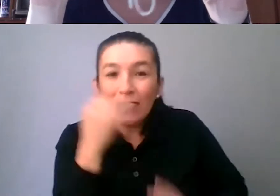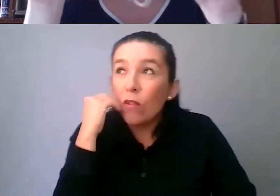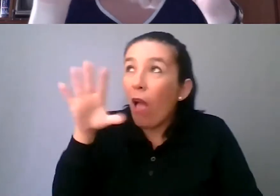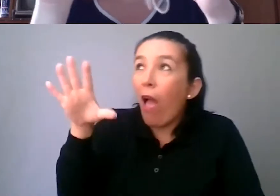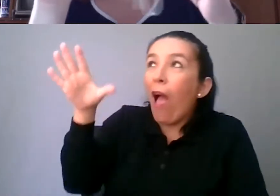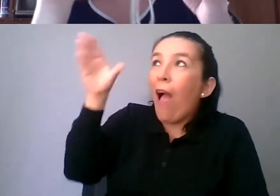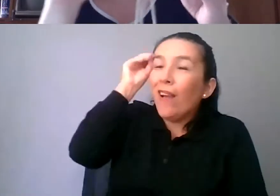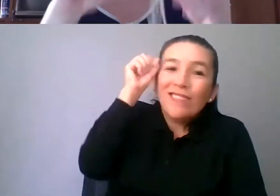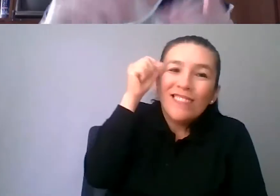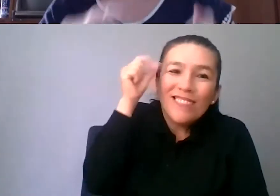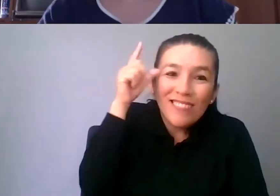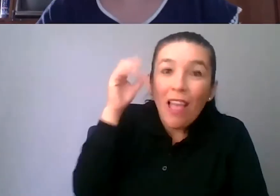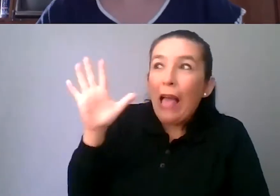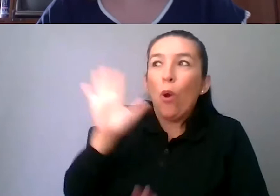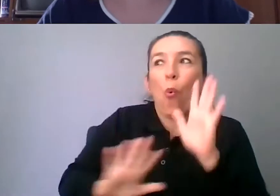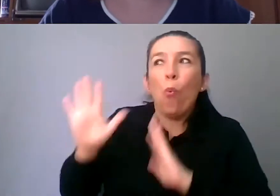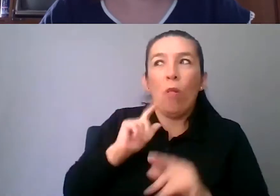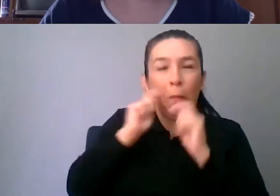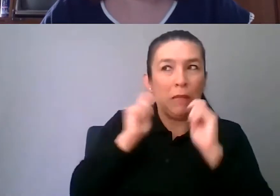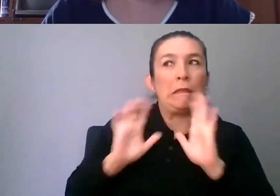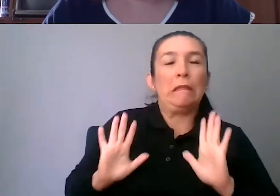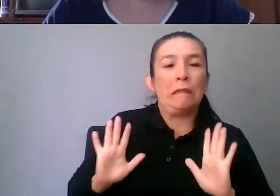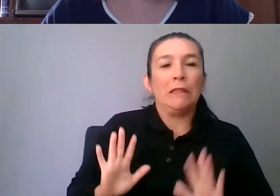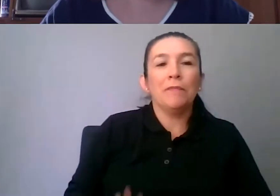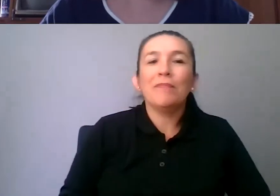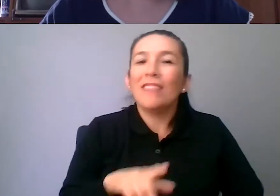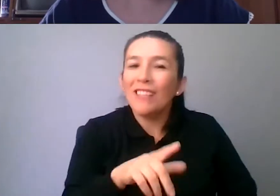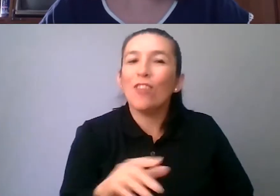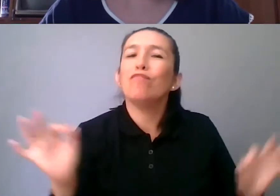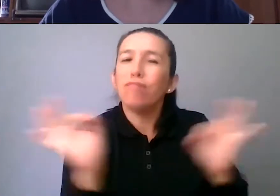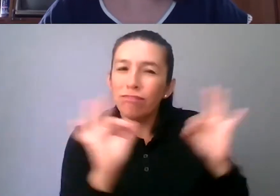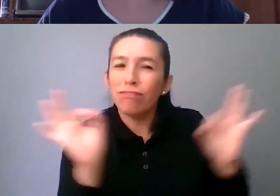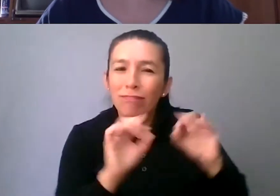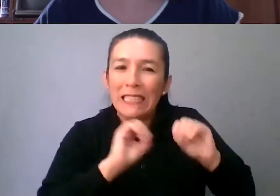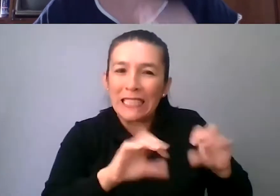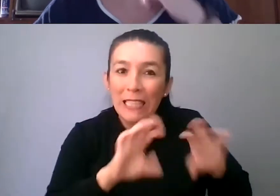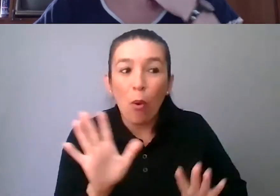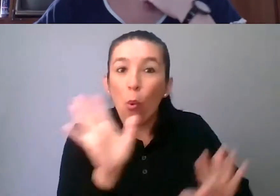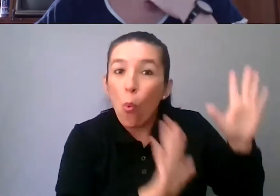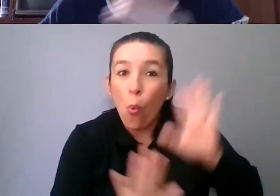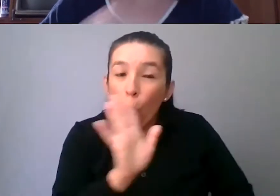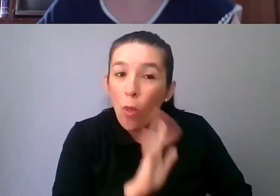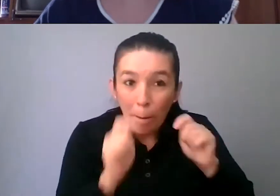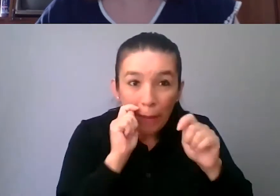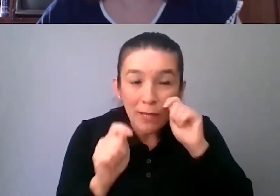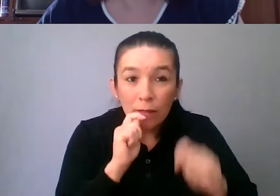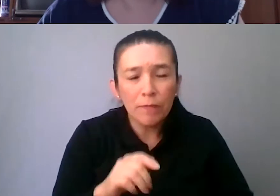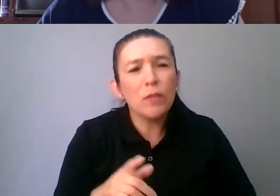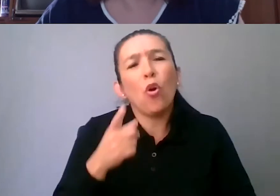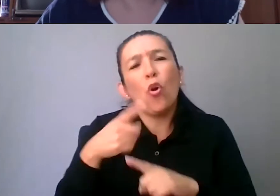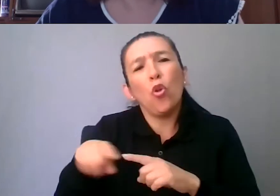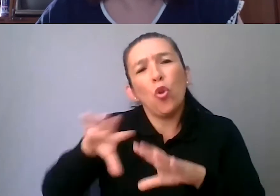Claro, esta es una función didáctica, ¿no? De enseñanza, de prevención. Sí. ¿Y se repite en otro lugar